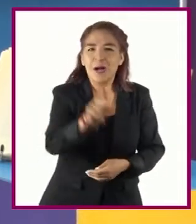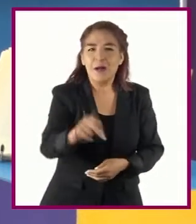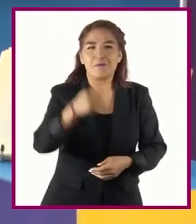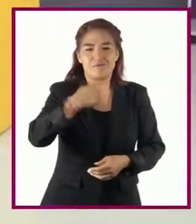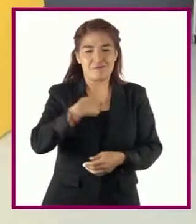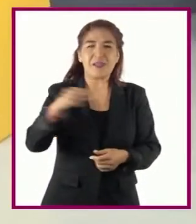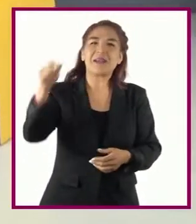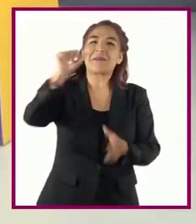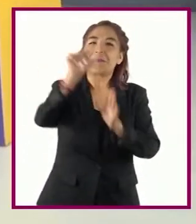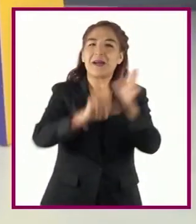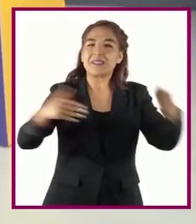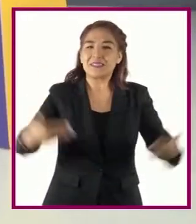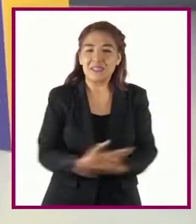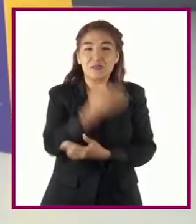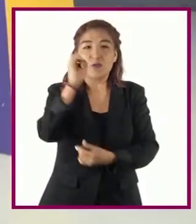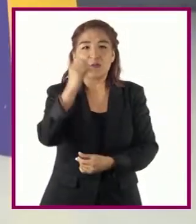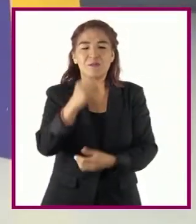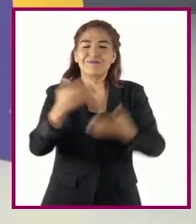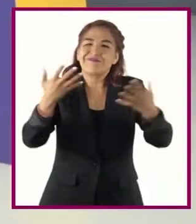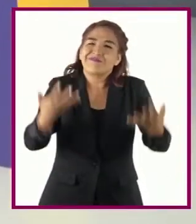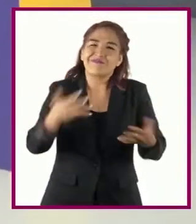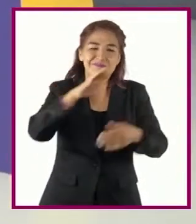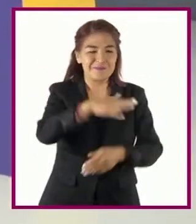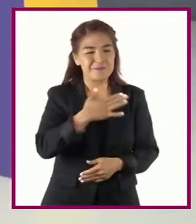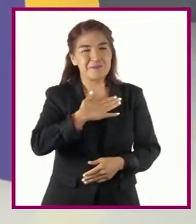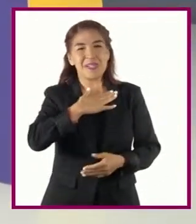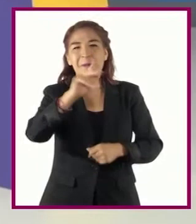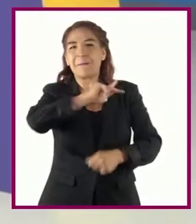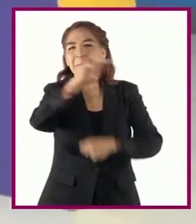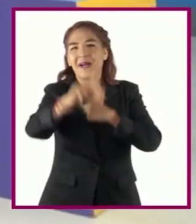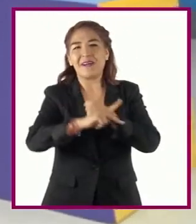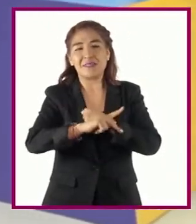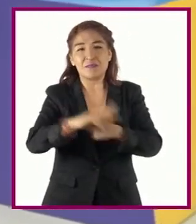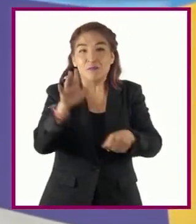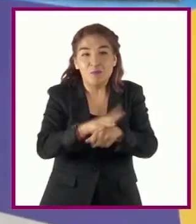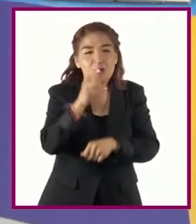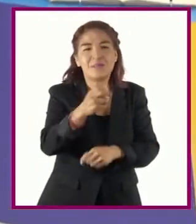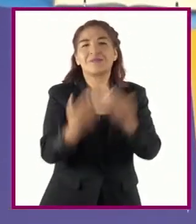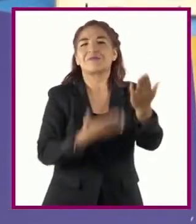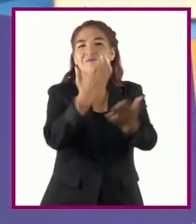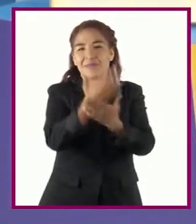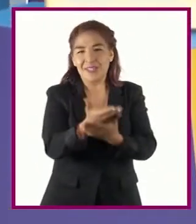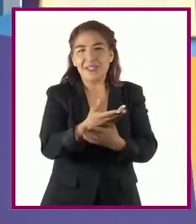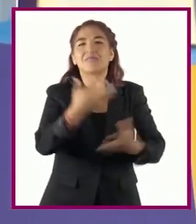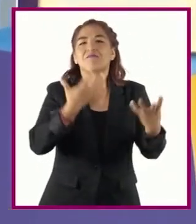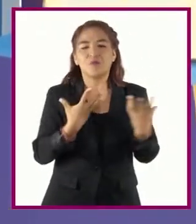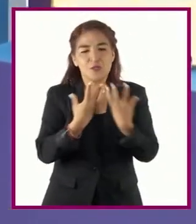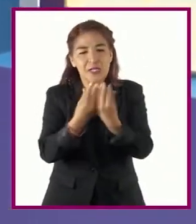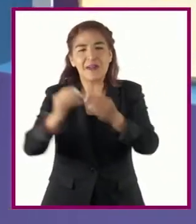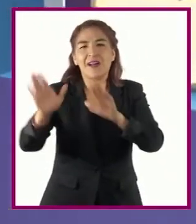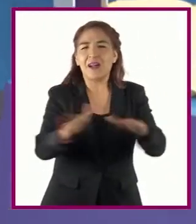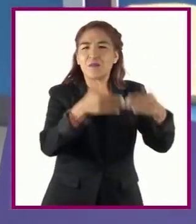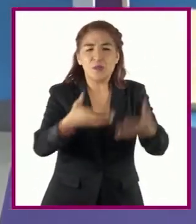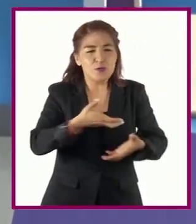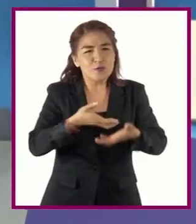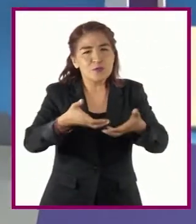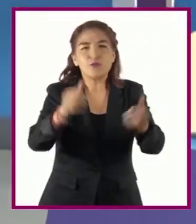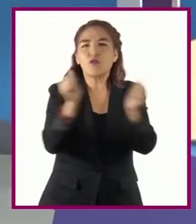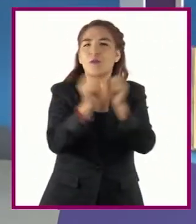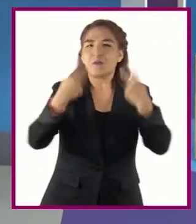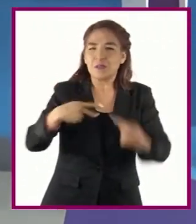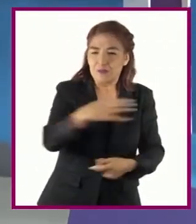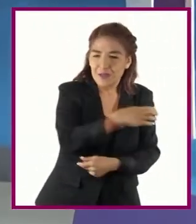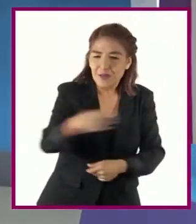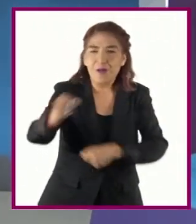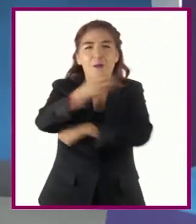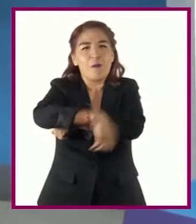mundo. ¡Ay, patria! Por ello pido que caminemos juntos, siempre con los campesinos agrarios y los